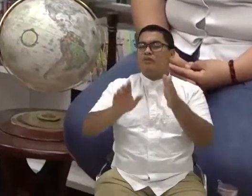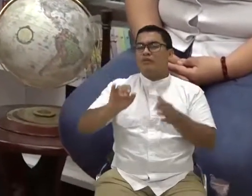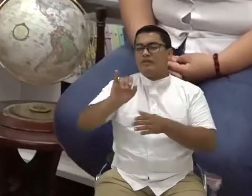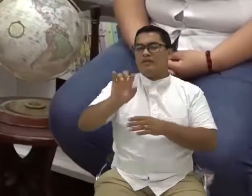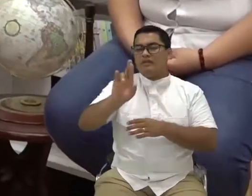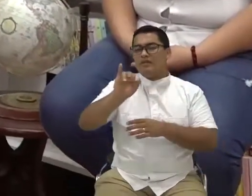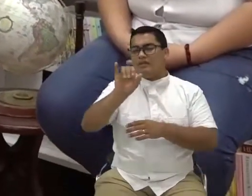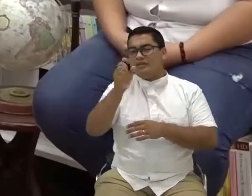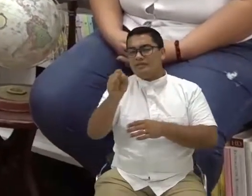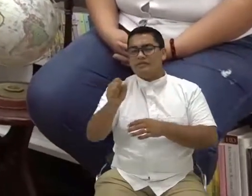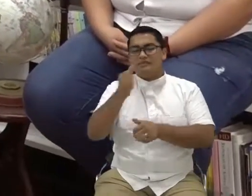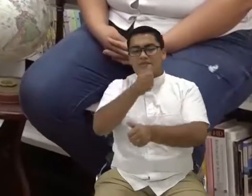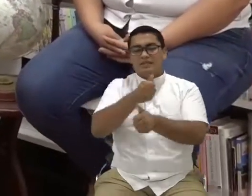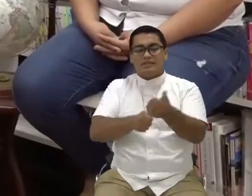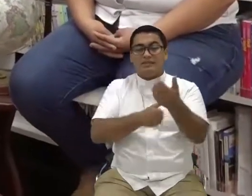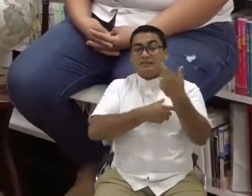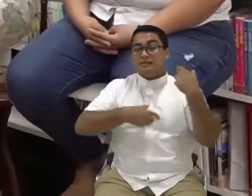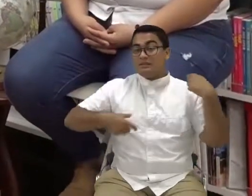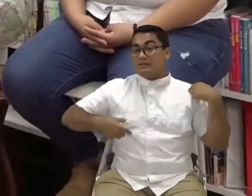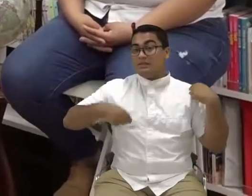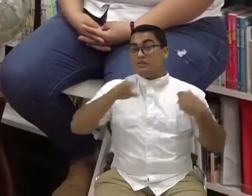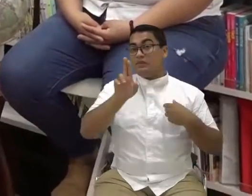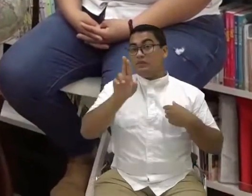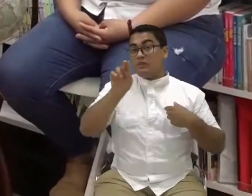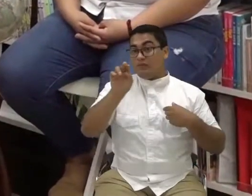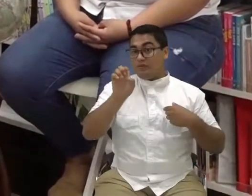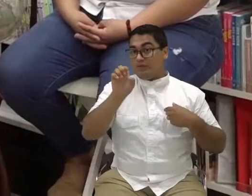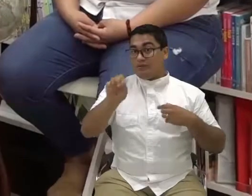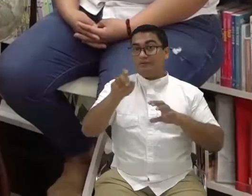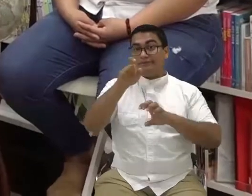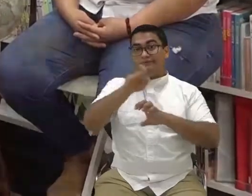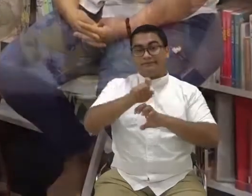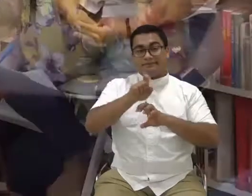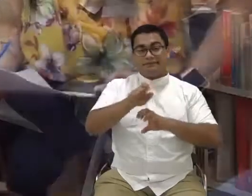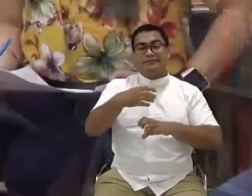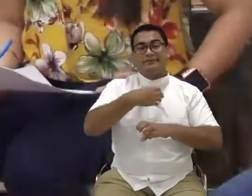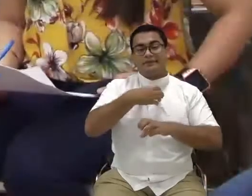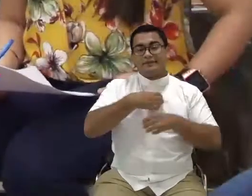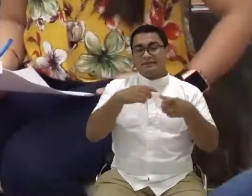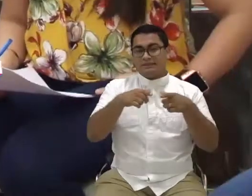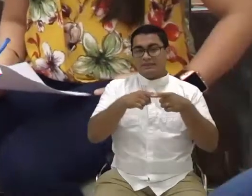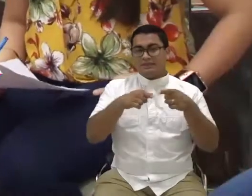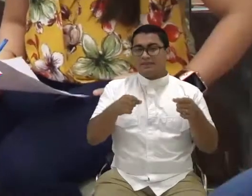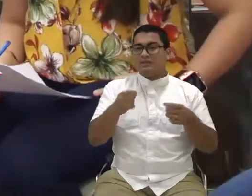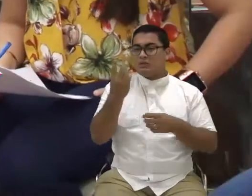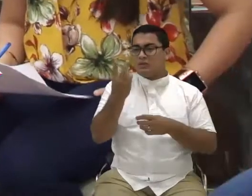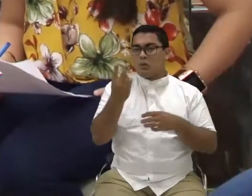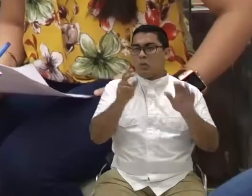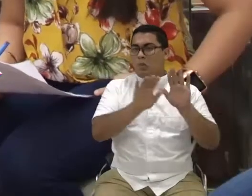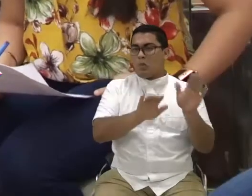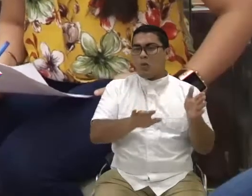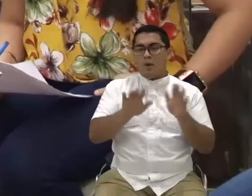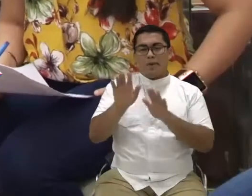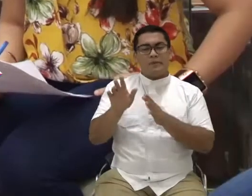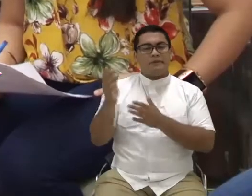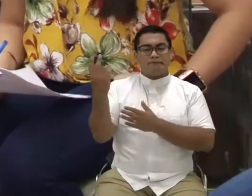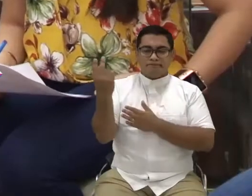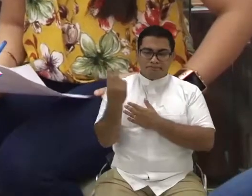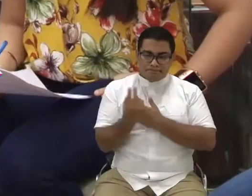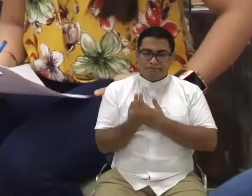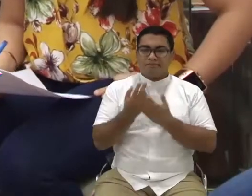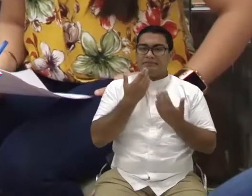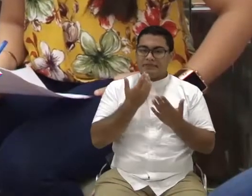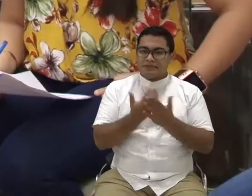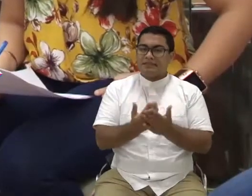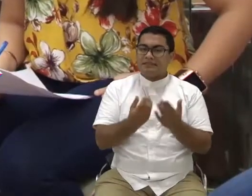vicepresidenta del UNEM de la UNAM Managua. Bienvenidas y gracias por acompañarnos. Muchas gracias, Axel, y por el espacio para las universidades de compartir,